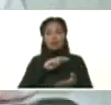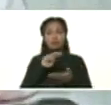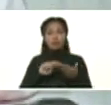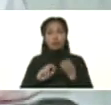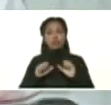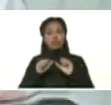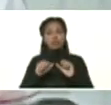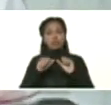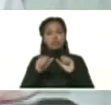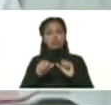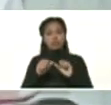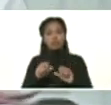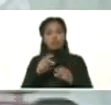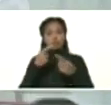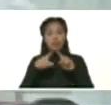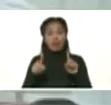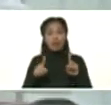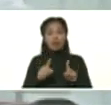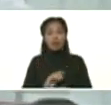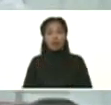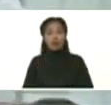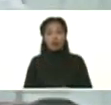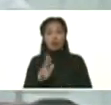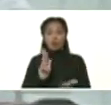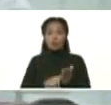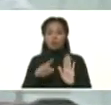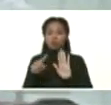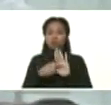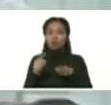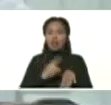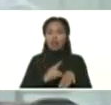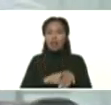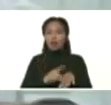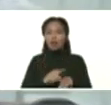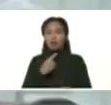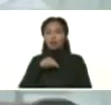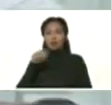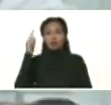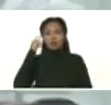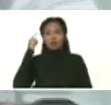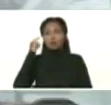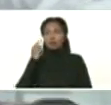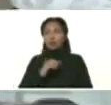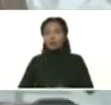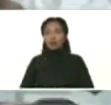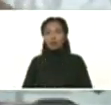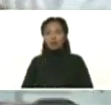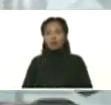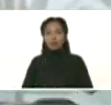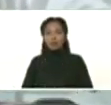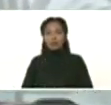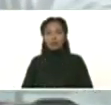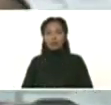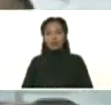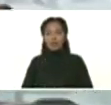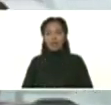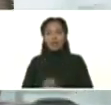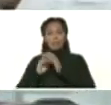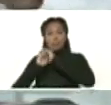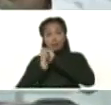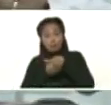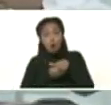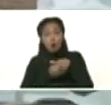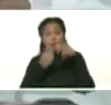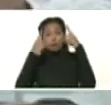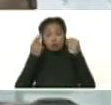continuar, pero se ha cumplido una hora. Ustedes saben, ya a esta hora empiezan los juegos de béisbol profesional para que el pueblo